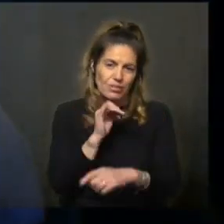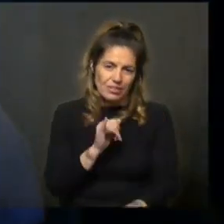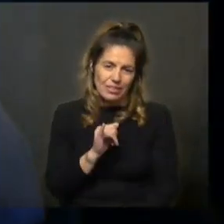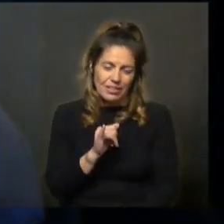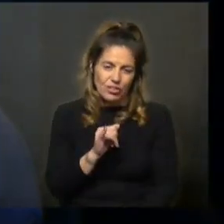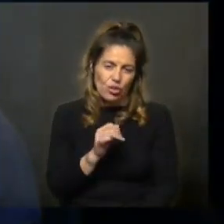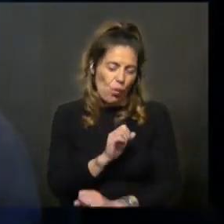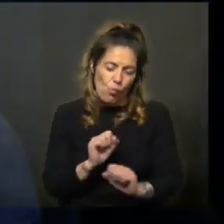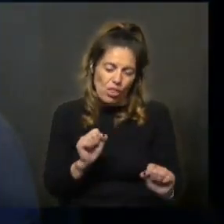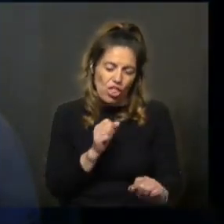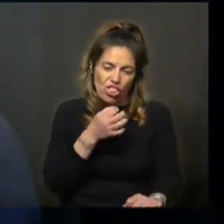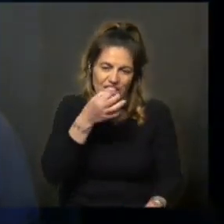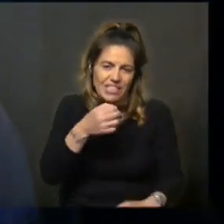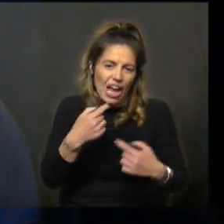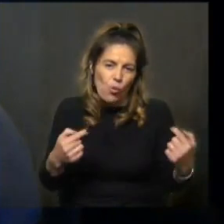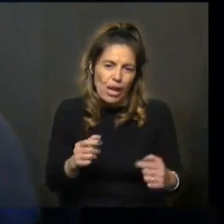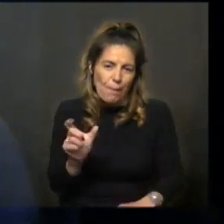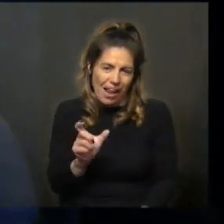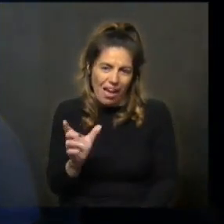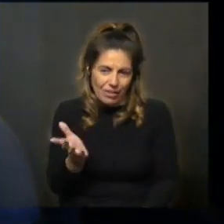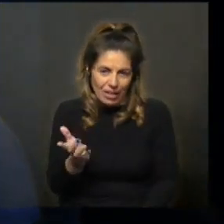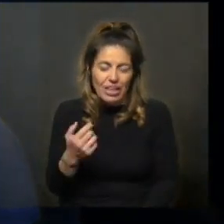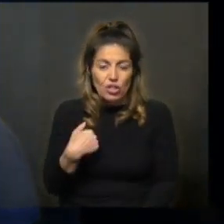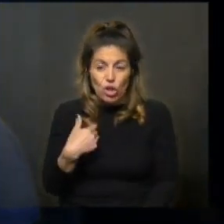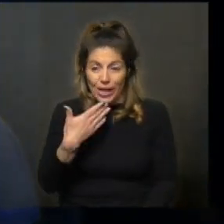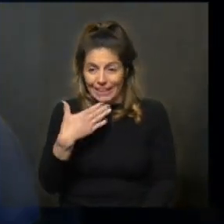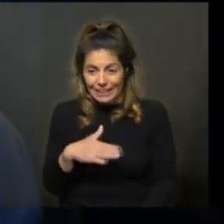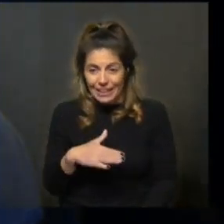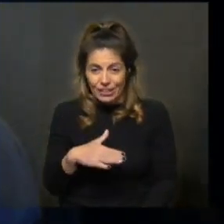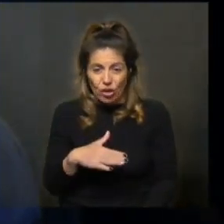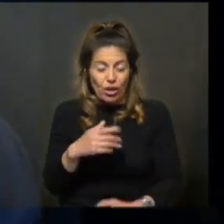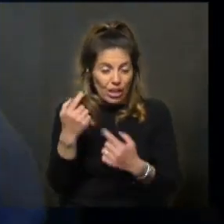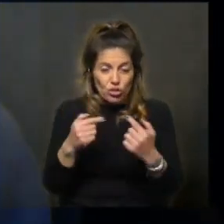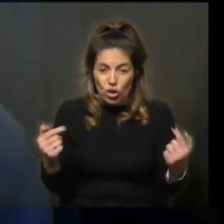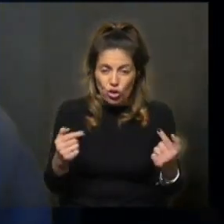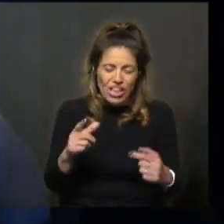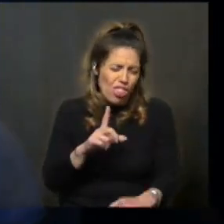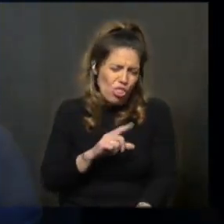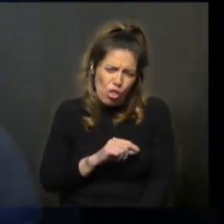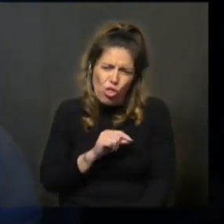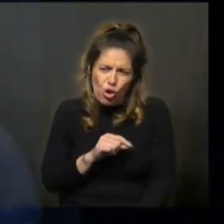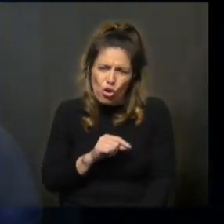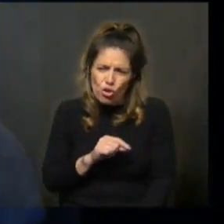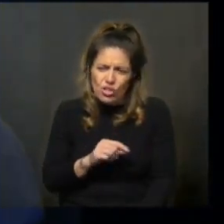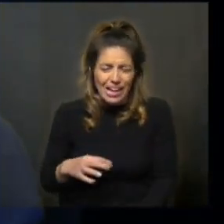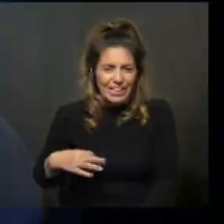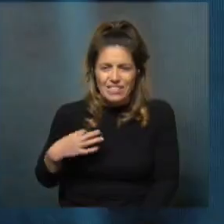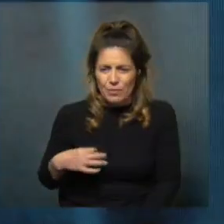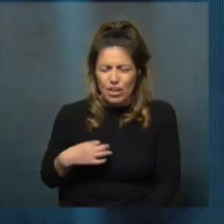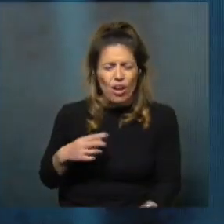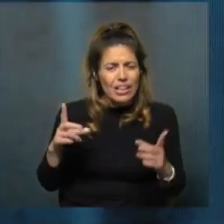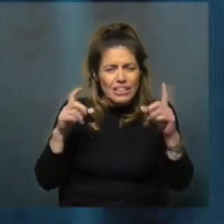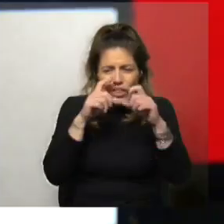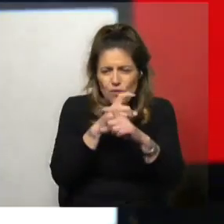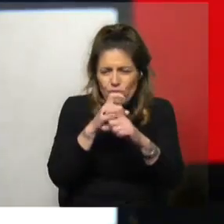eh yo yo s Yo entiendo que que son cosas muy dolorosas que se vivieron que cuesta mucho a